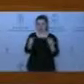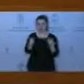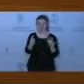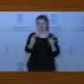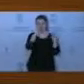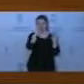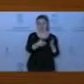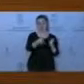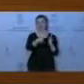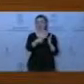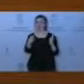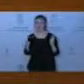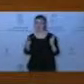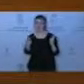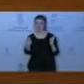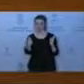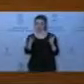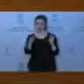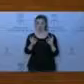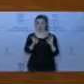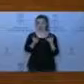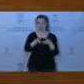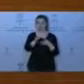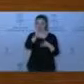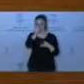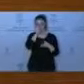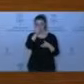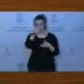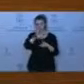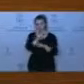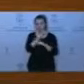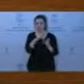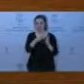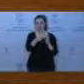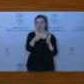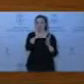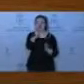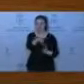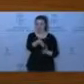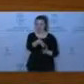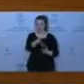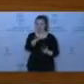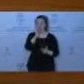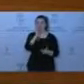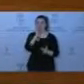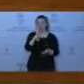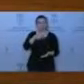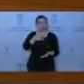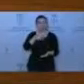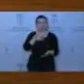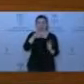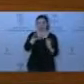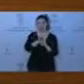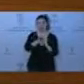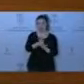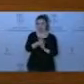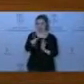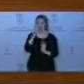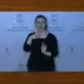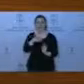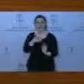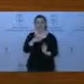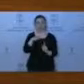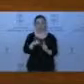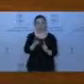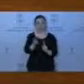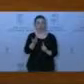ustedes, lo retiró el Grupo Socialista de este Parlamento. ¿Por qué? Porque eran incapaces de explicarlo. Porque eran incapaces de enfrentarse